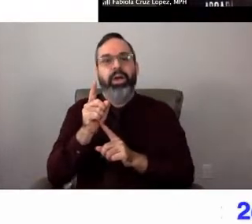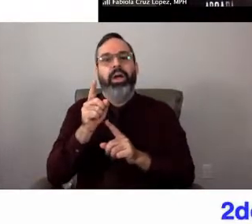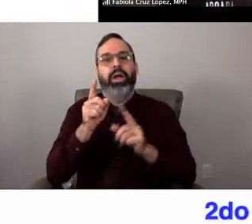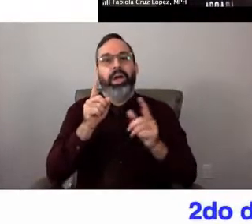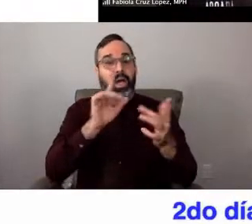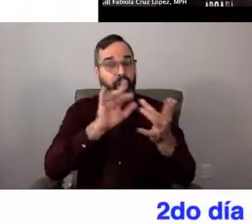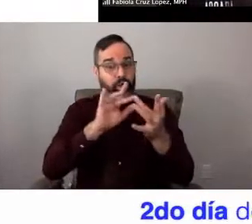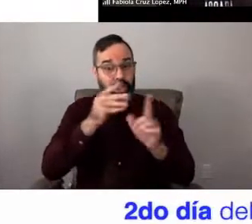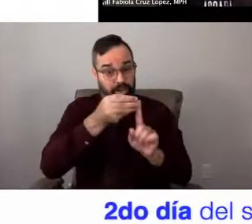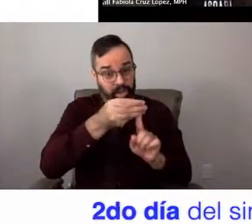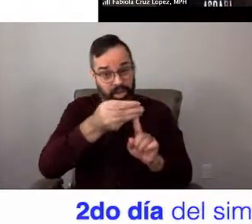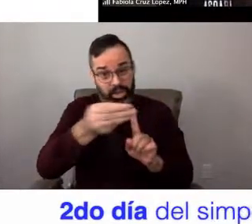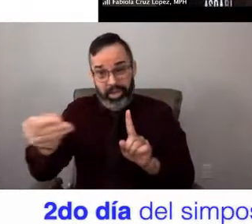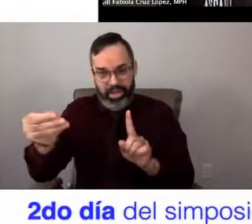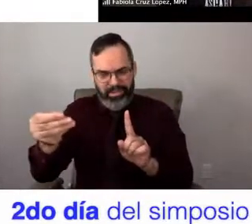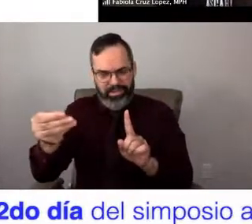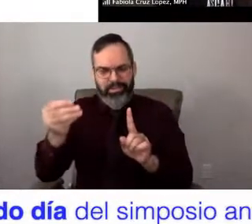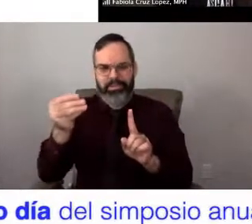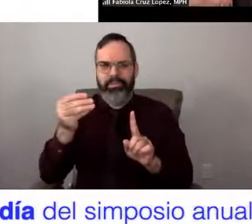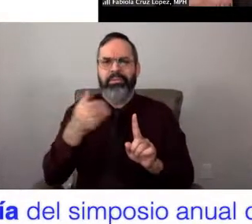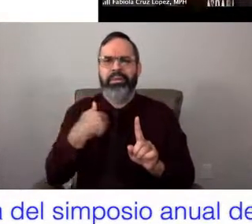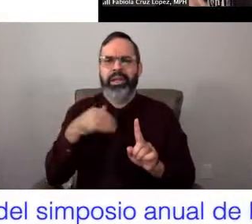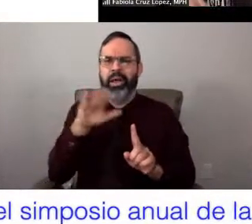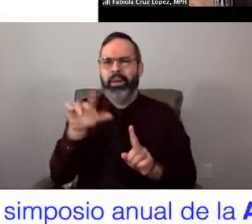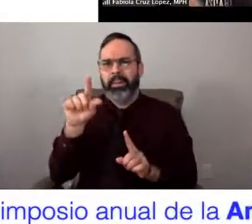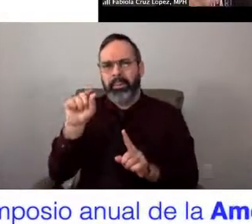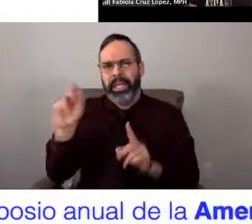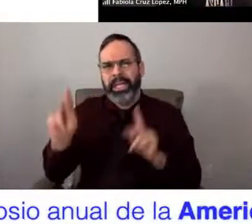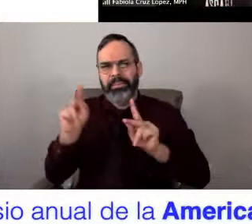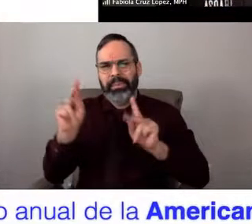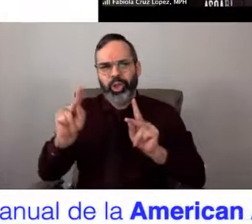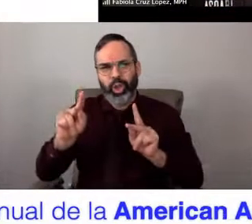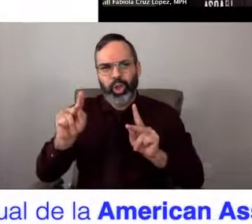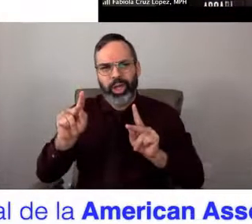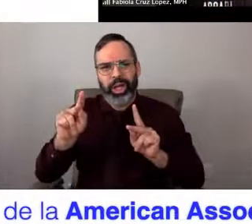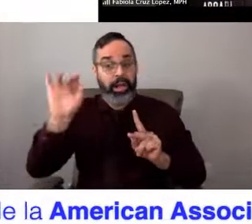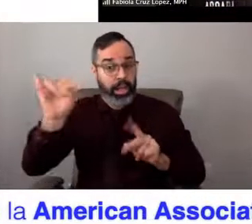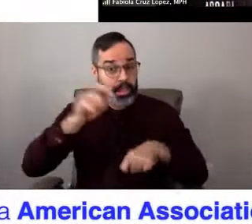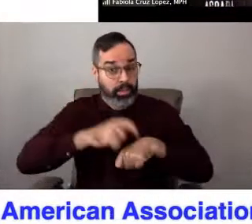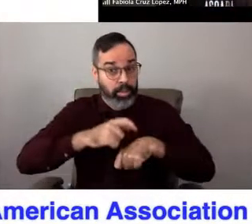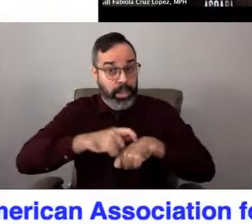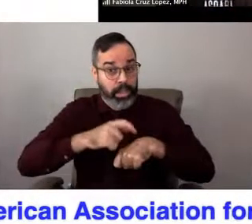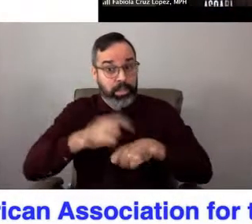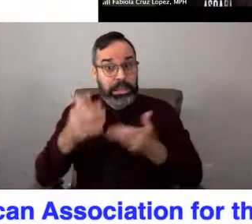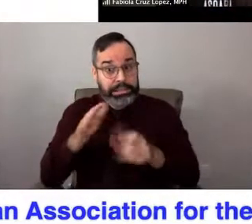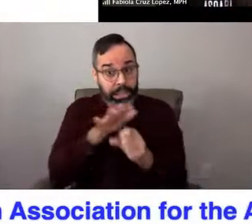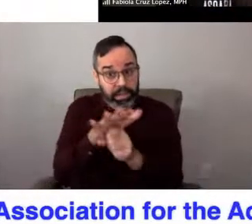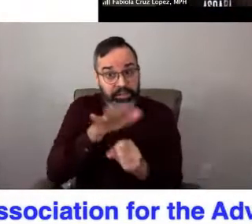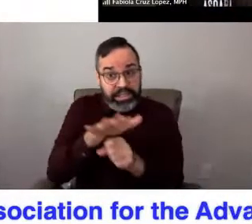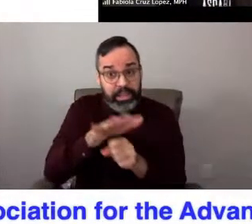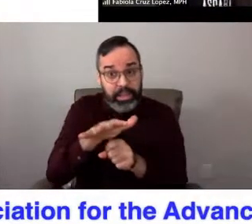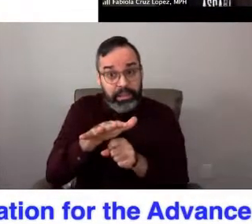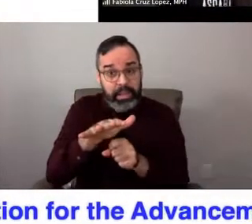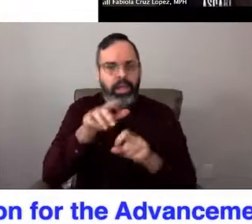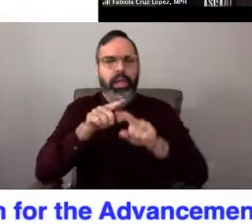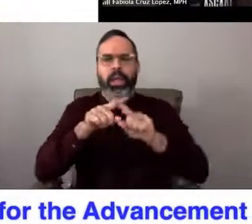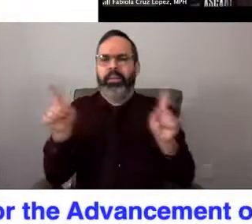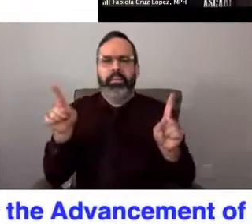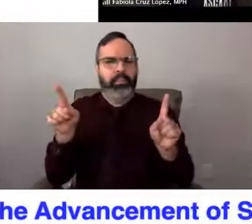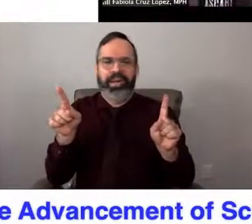con cerca de 20 personas, que quizás en ese momento iba a ser suficiente, pero jamás iba a